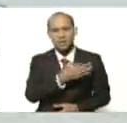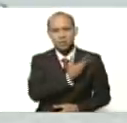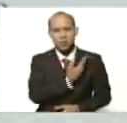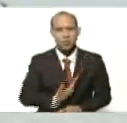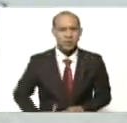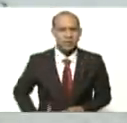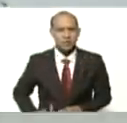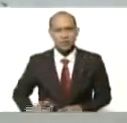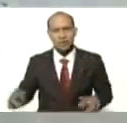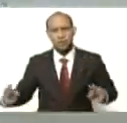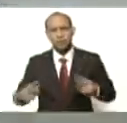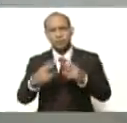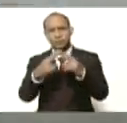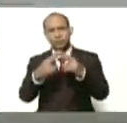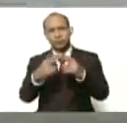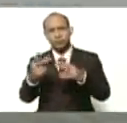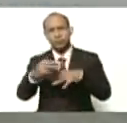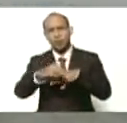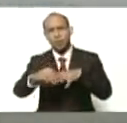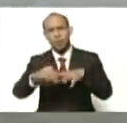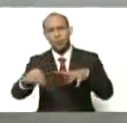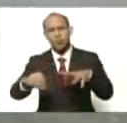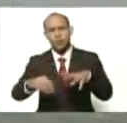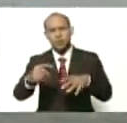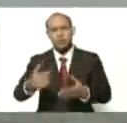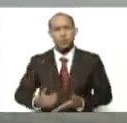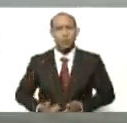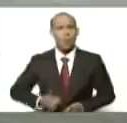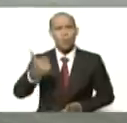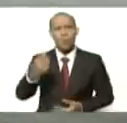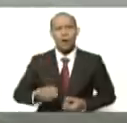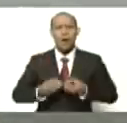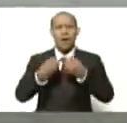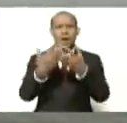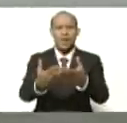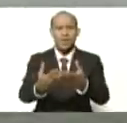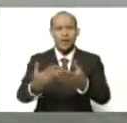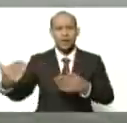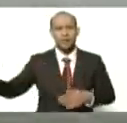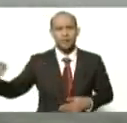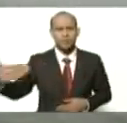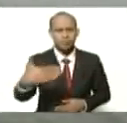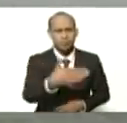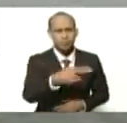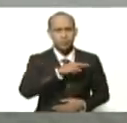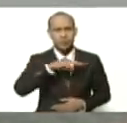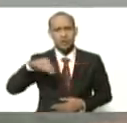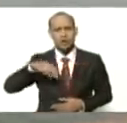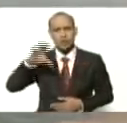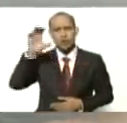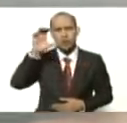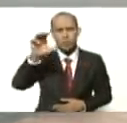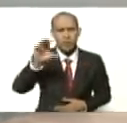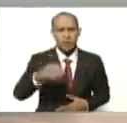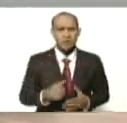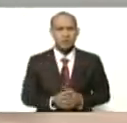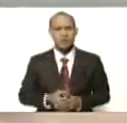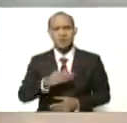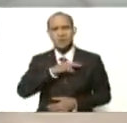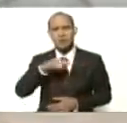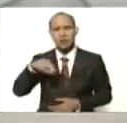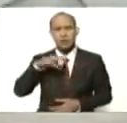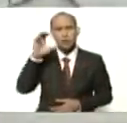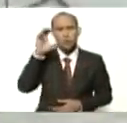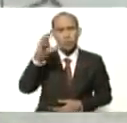nos encontramos en el municipio el municipio que más le aporta la proteína pescado a nuestro país a nuestro país